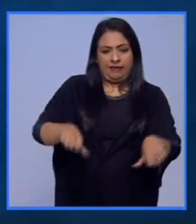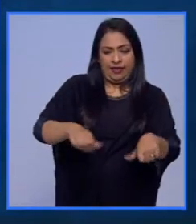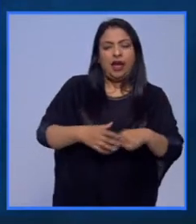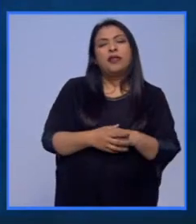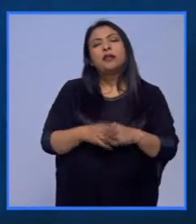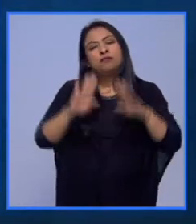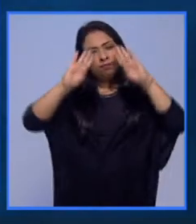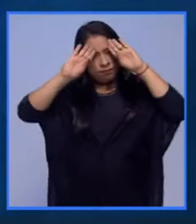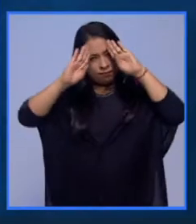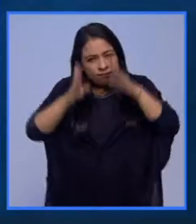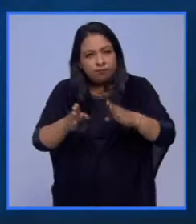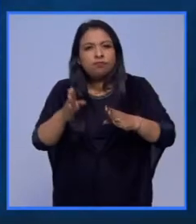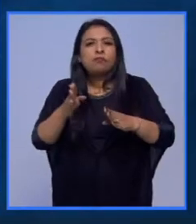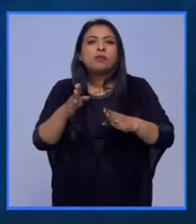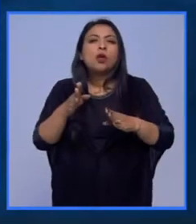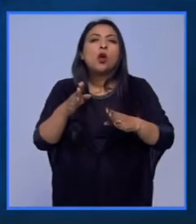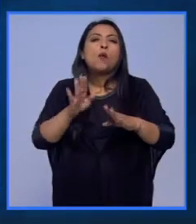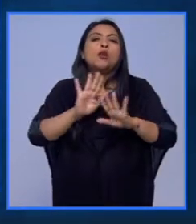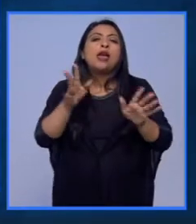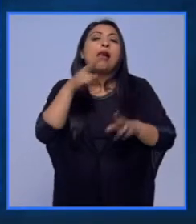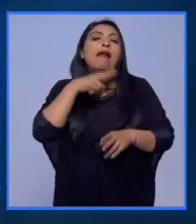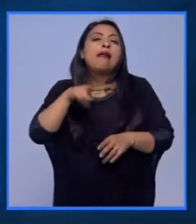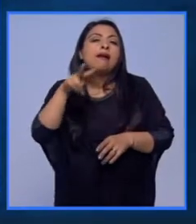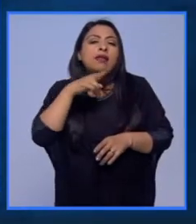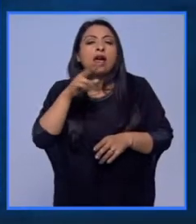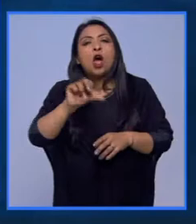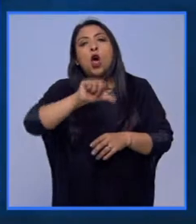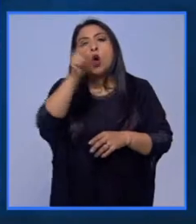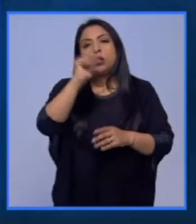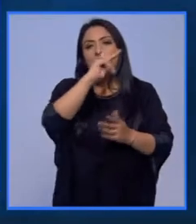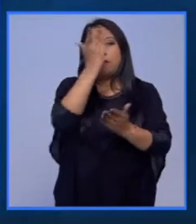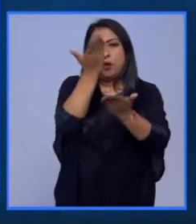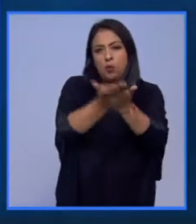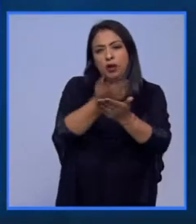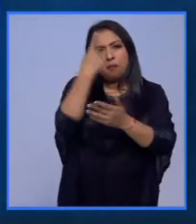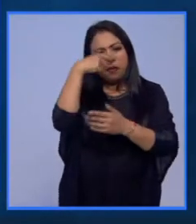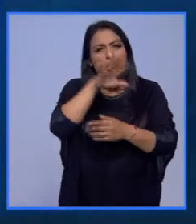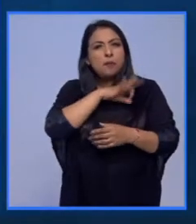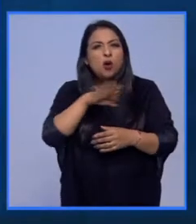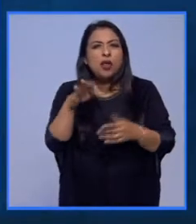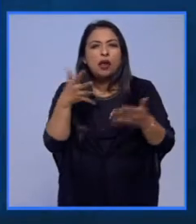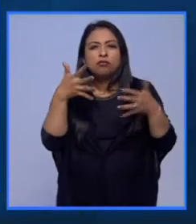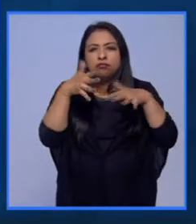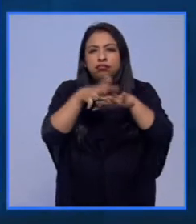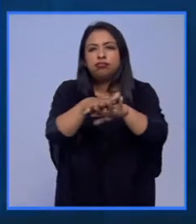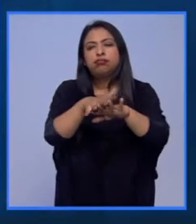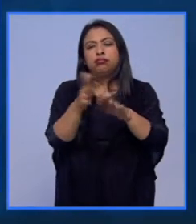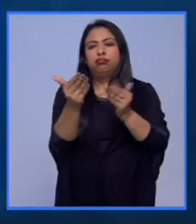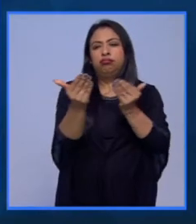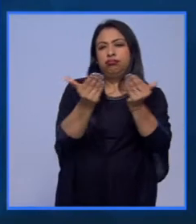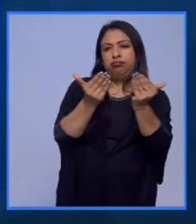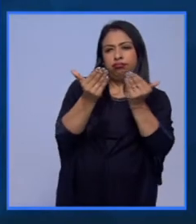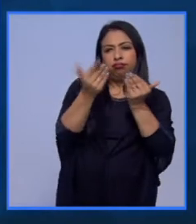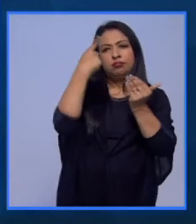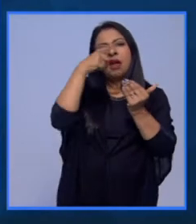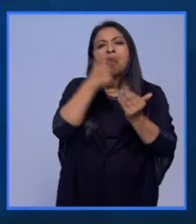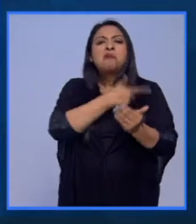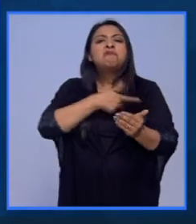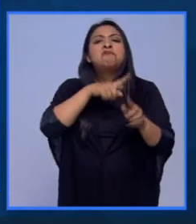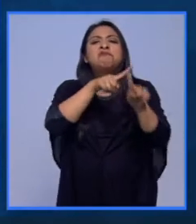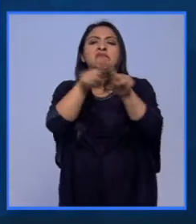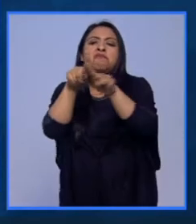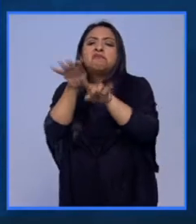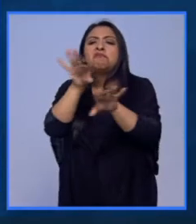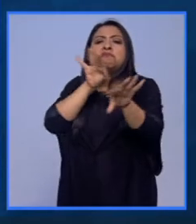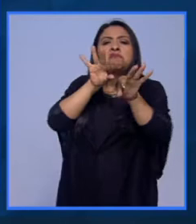netamente, digamos, con espíritu navideño, tenemos otras propuestas para lograr un mosaico de contrastes un poco para todos los gustos.